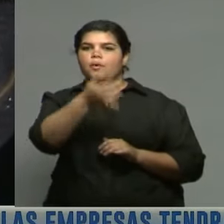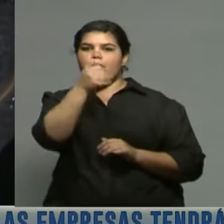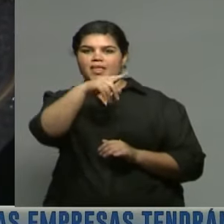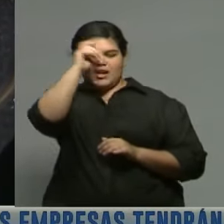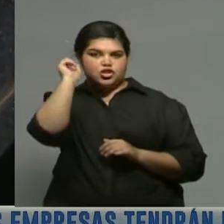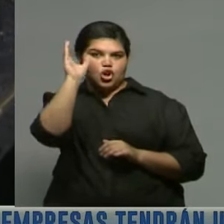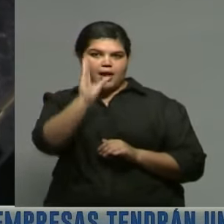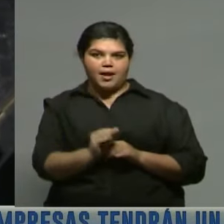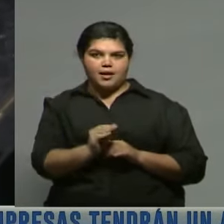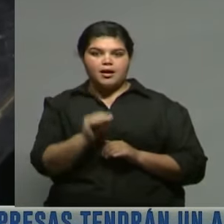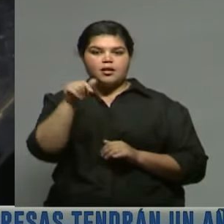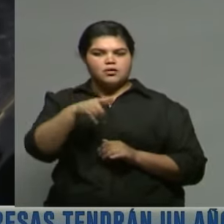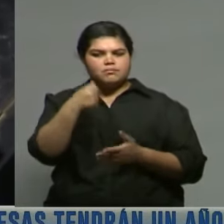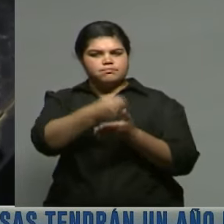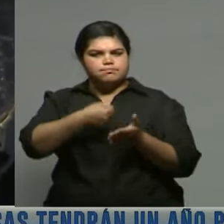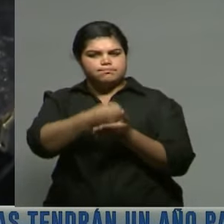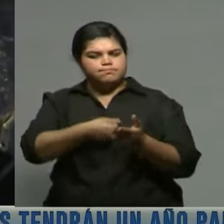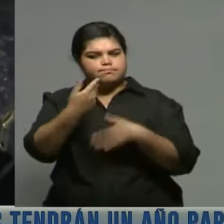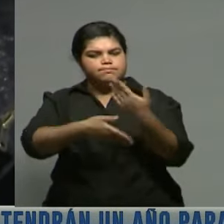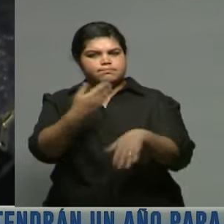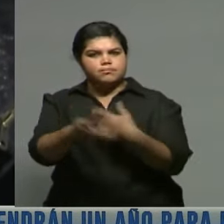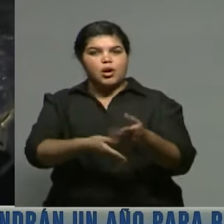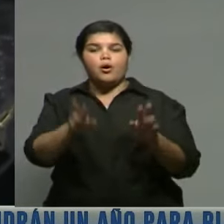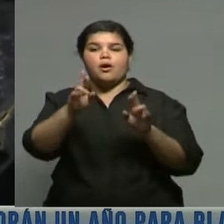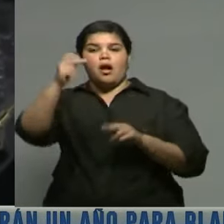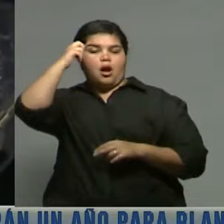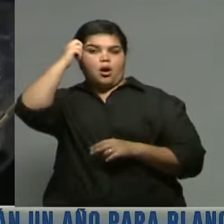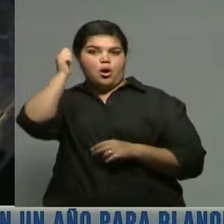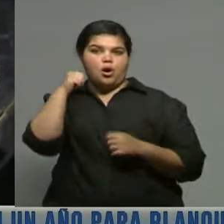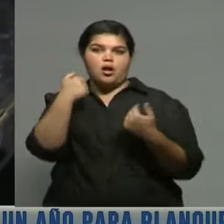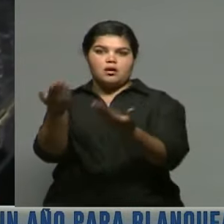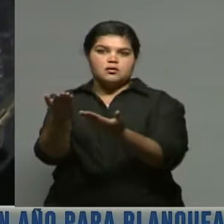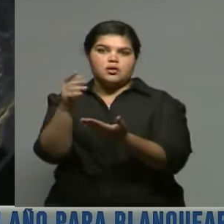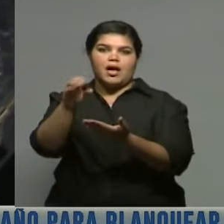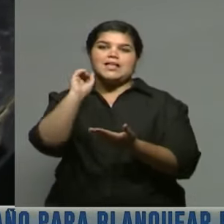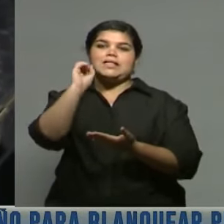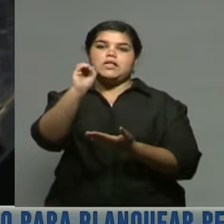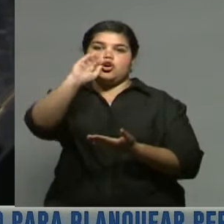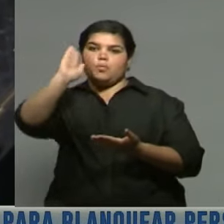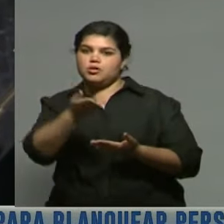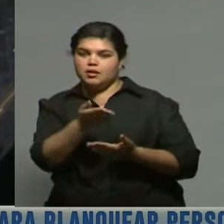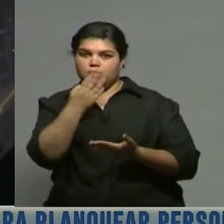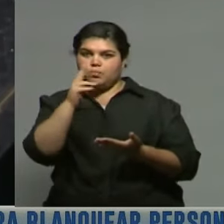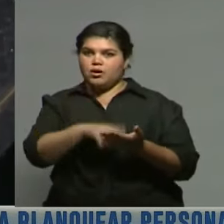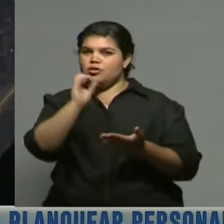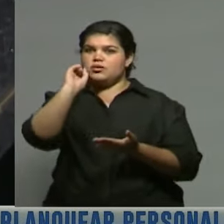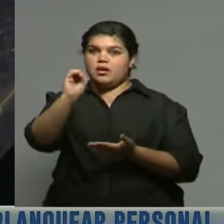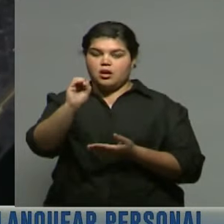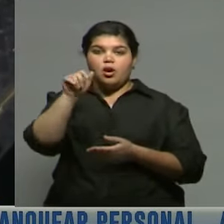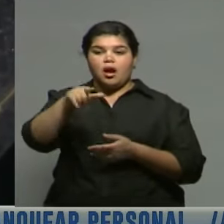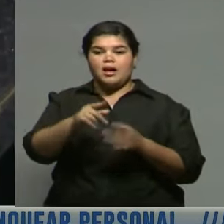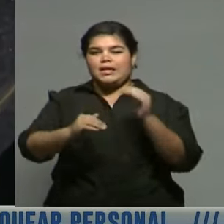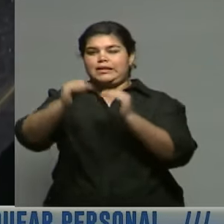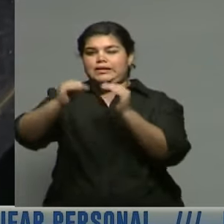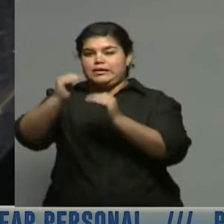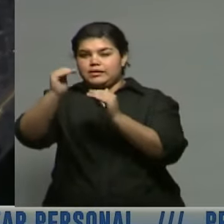Marcando eso, seguimos trabajando en eso, vamos a intentar que al Congreso vaya la alícuota cero, vamos a intentar que sea lo más cercana,